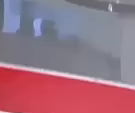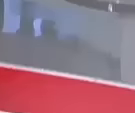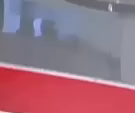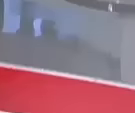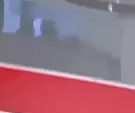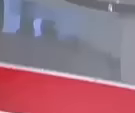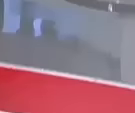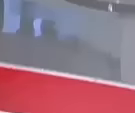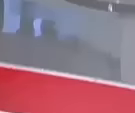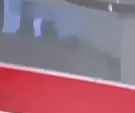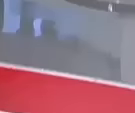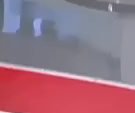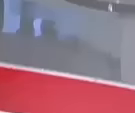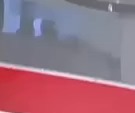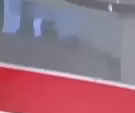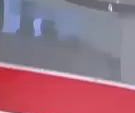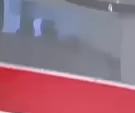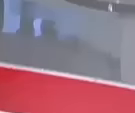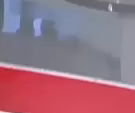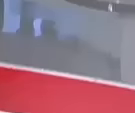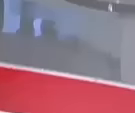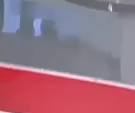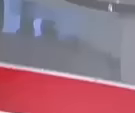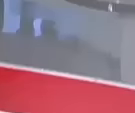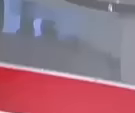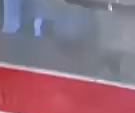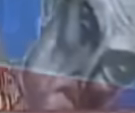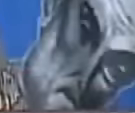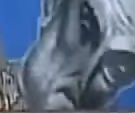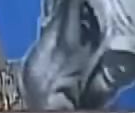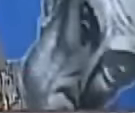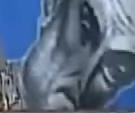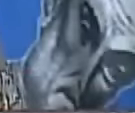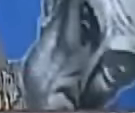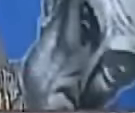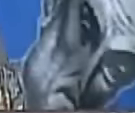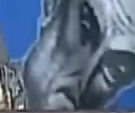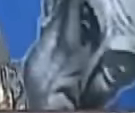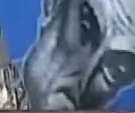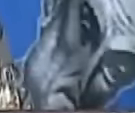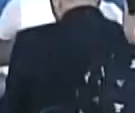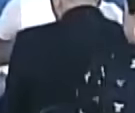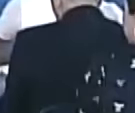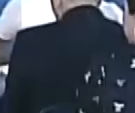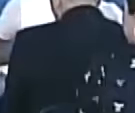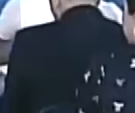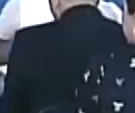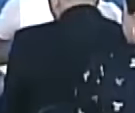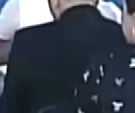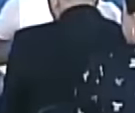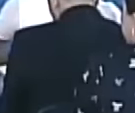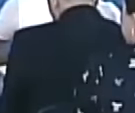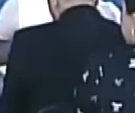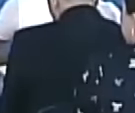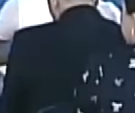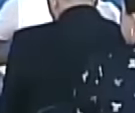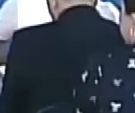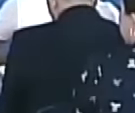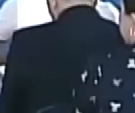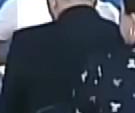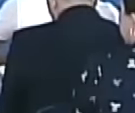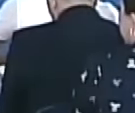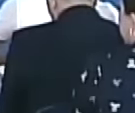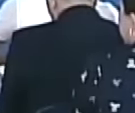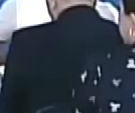Regresamos a la Universidad Bolivariana de Venezuela con Javier Michirinos. Invitación. Me siento muy... Así es, nosotros continuamos en